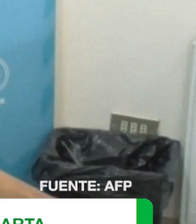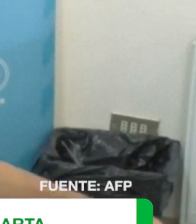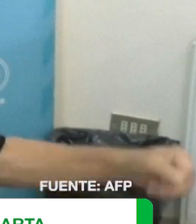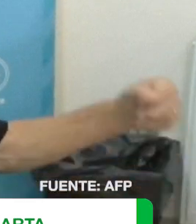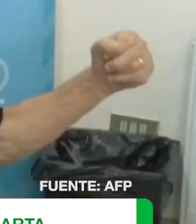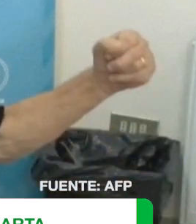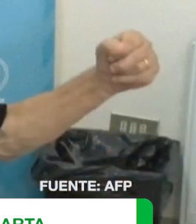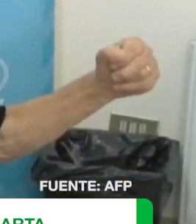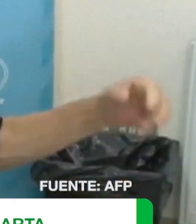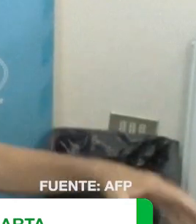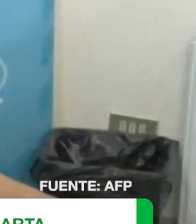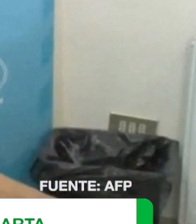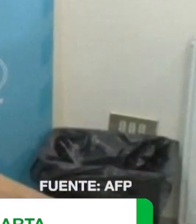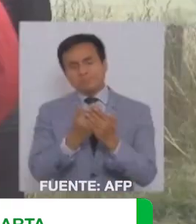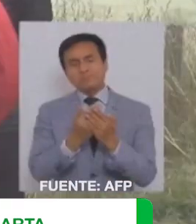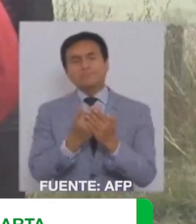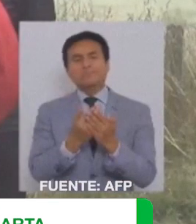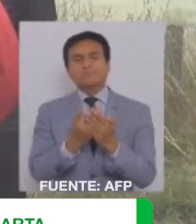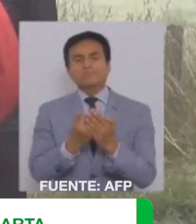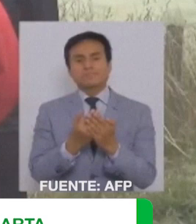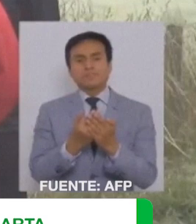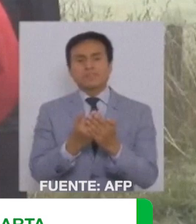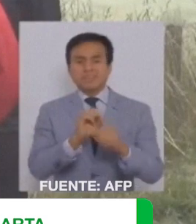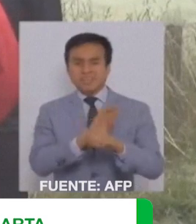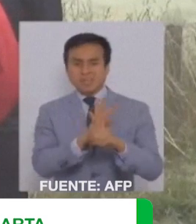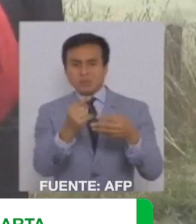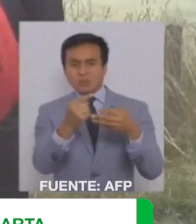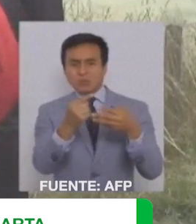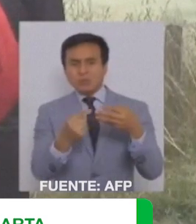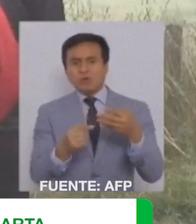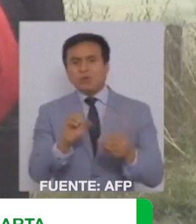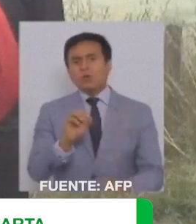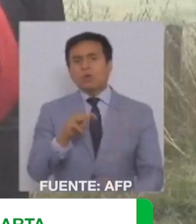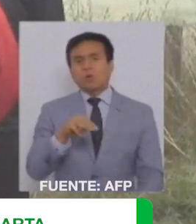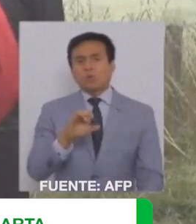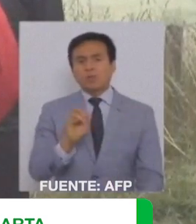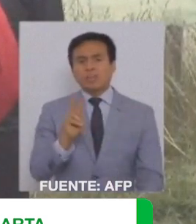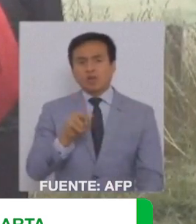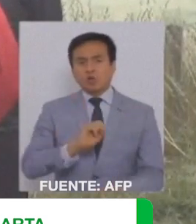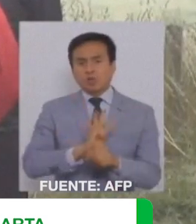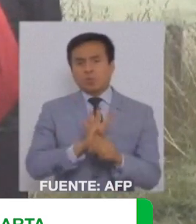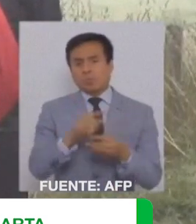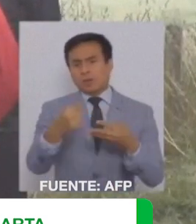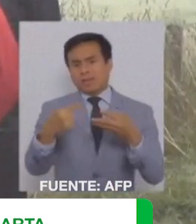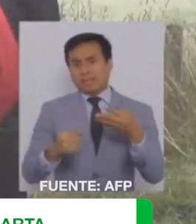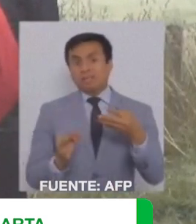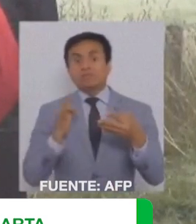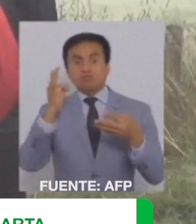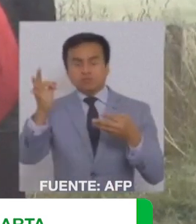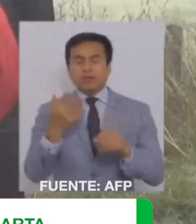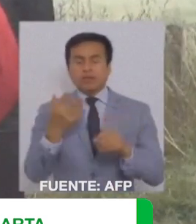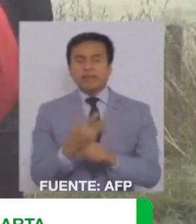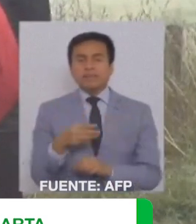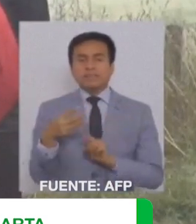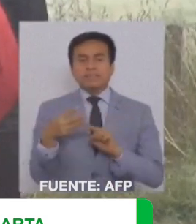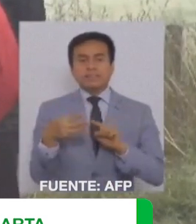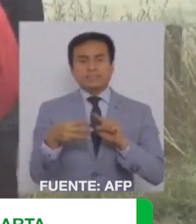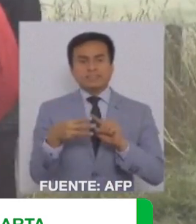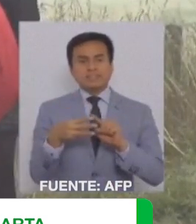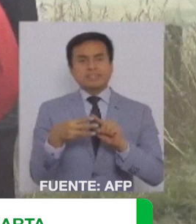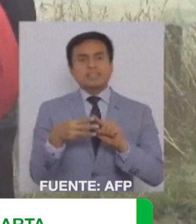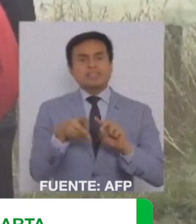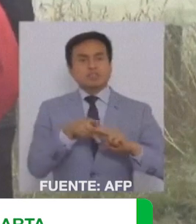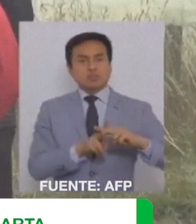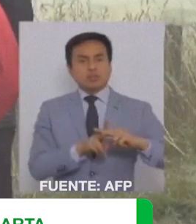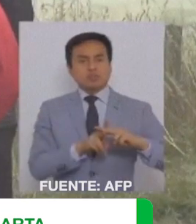recibir la inyección el coronavirus el om y chrome y las variantes que vendrán tenemos tres grandes instrumentos para